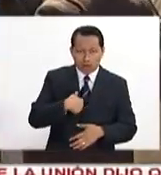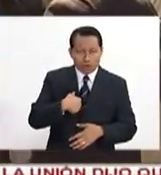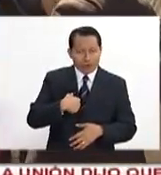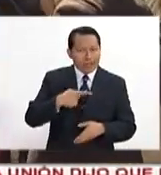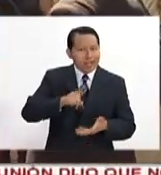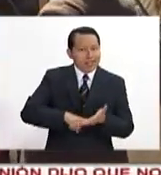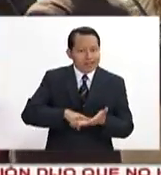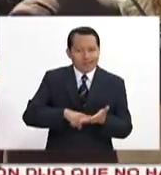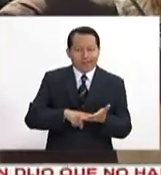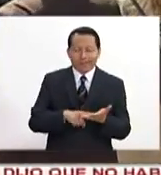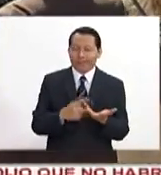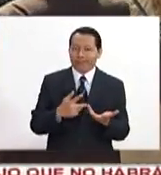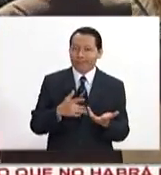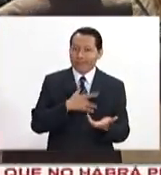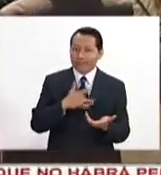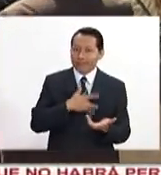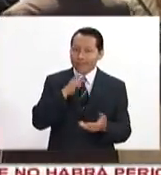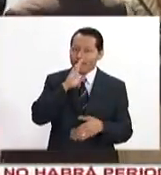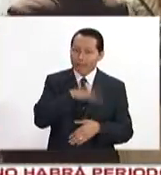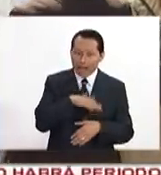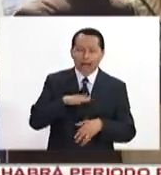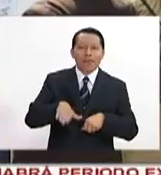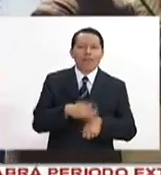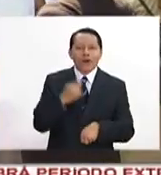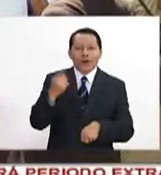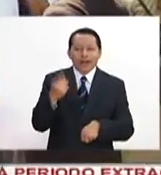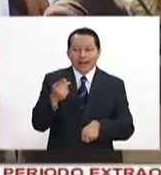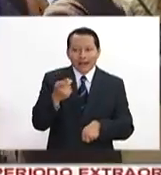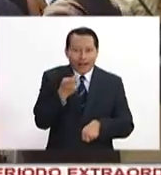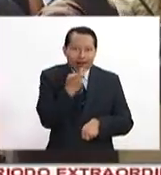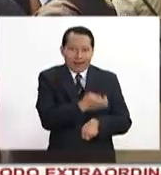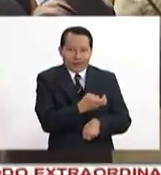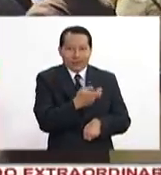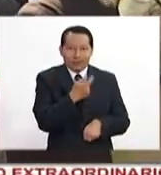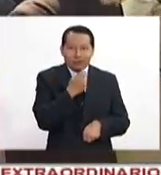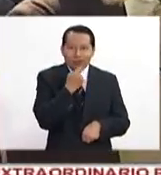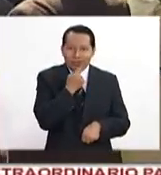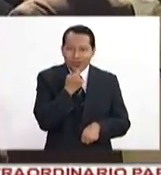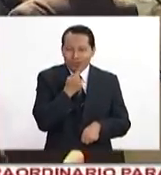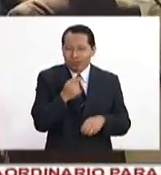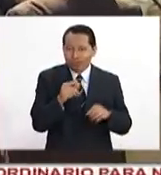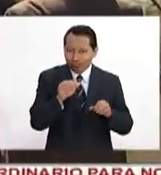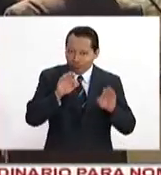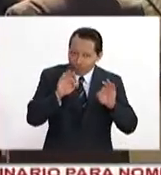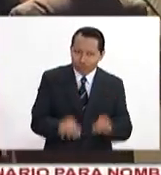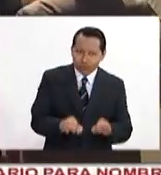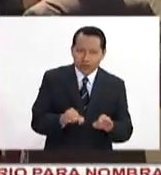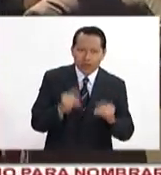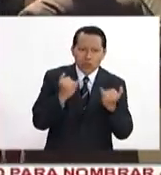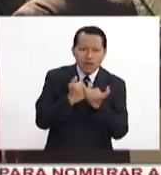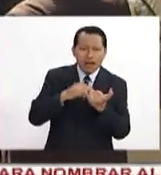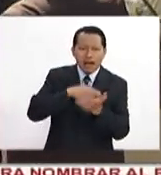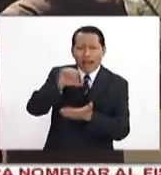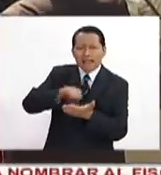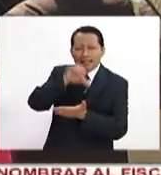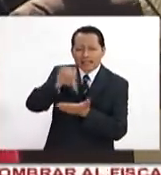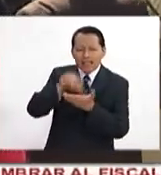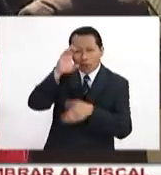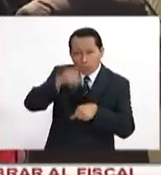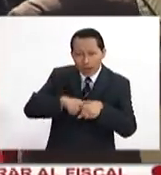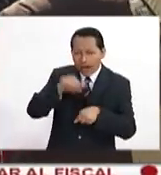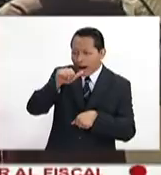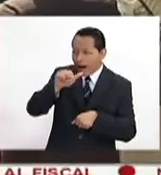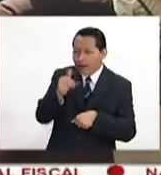son niños de excelencia. Y lo más raro es que fue en un centro de la sede del Centro Cultural Anáhuac, que